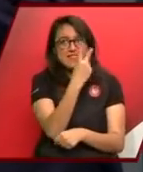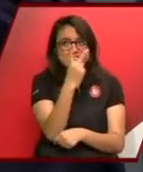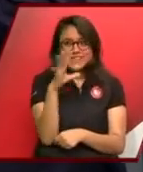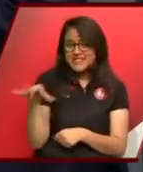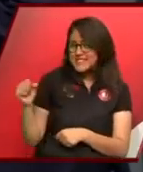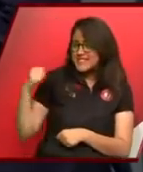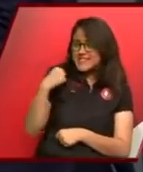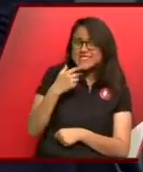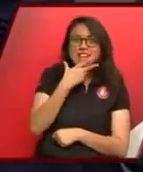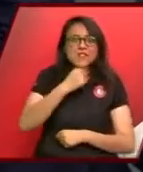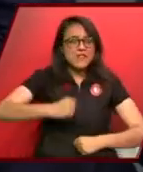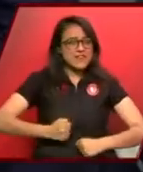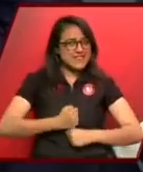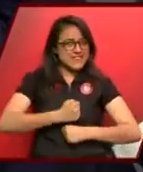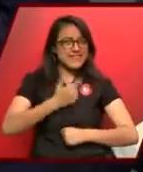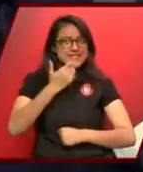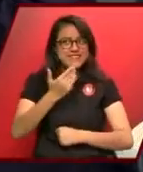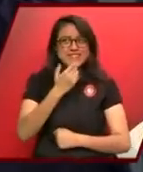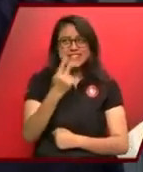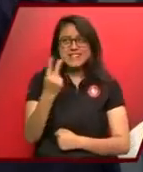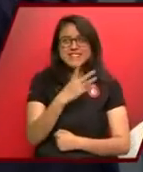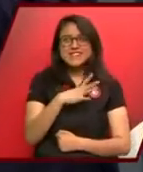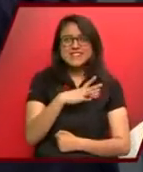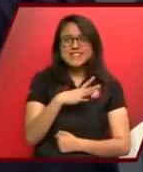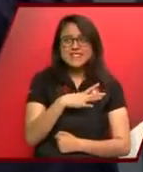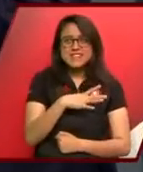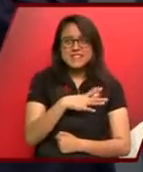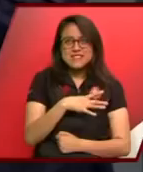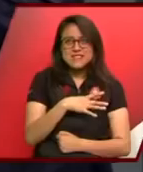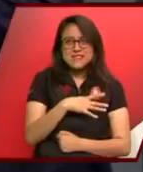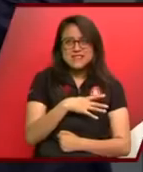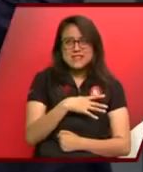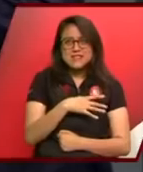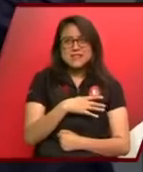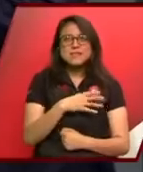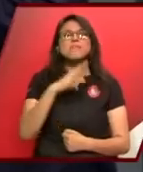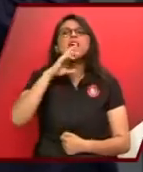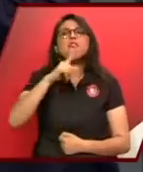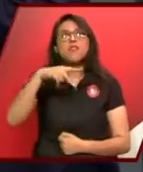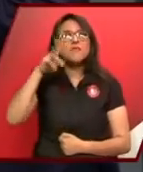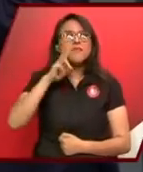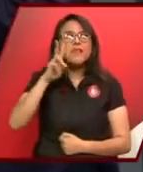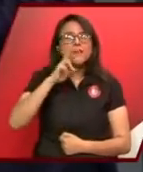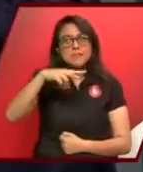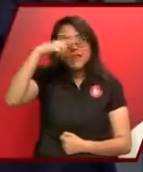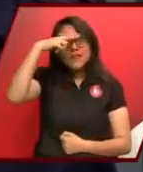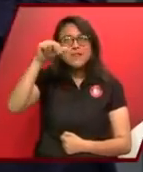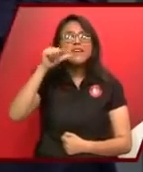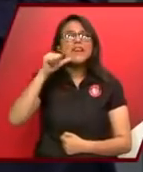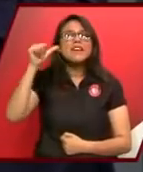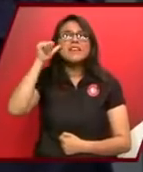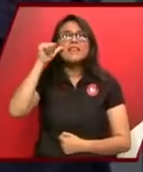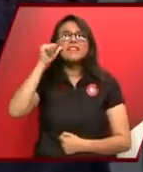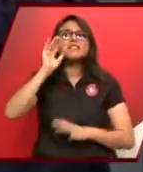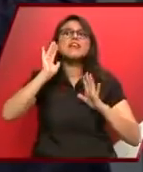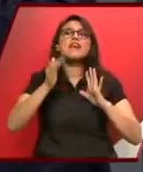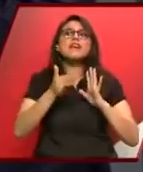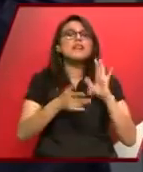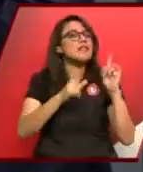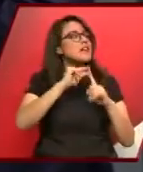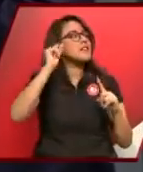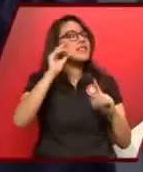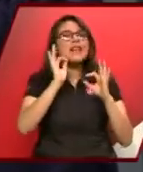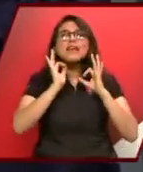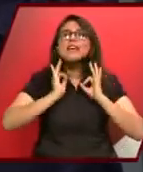¿eh? Va del cubito y el radio. No, ¿quieren ir a comer? Vamos mejor al México de ayer. Ya me quiero ir, señor.